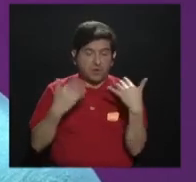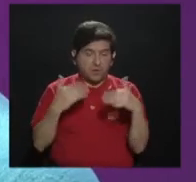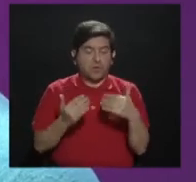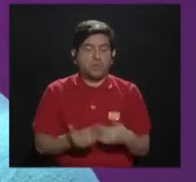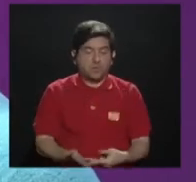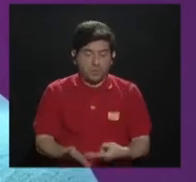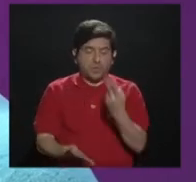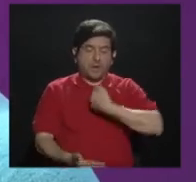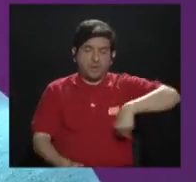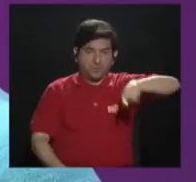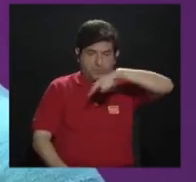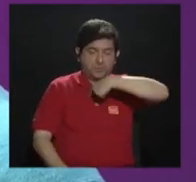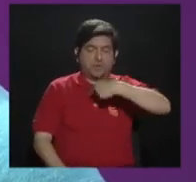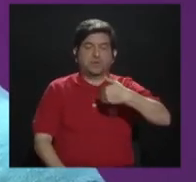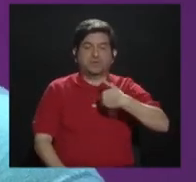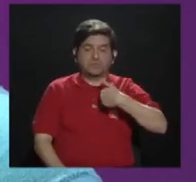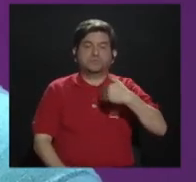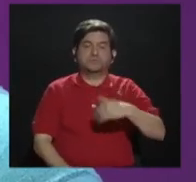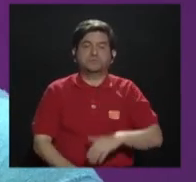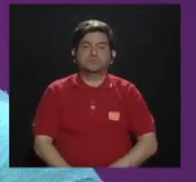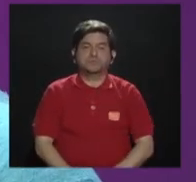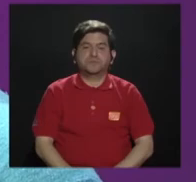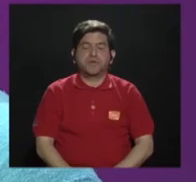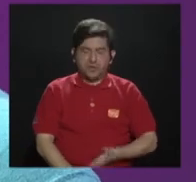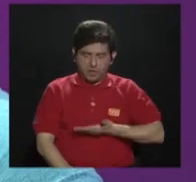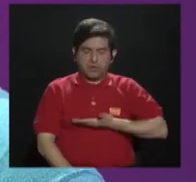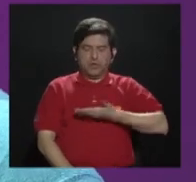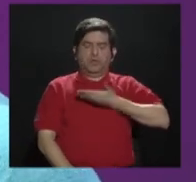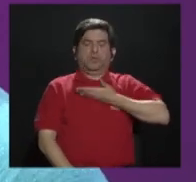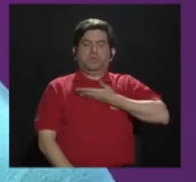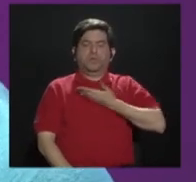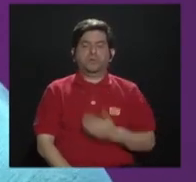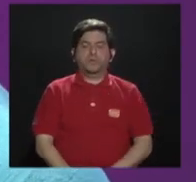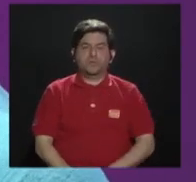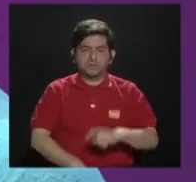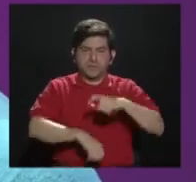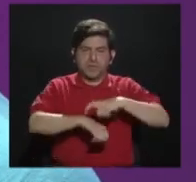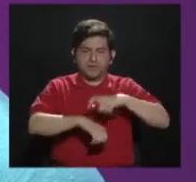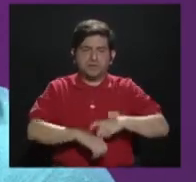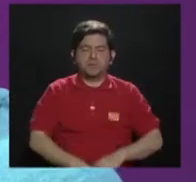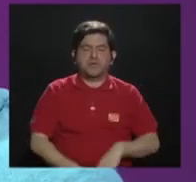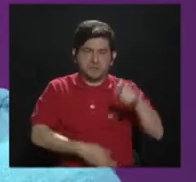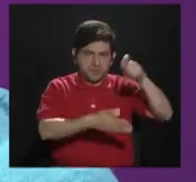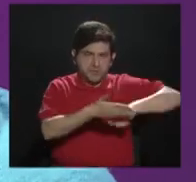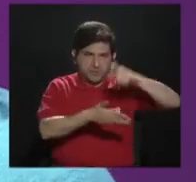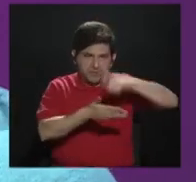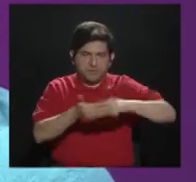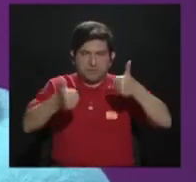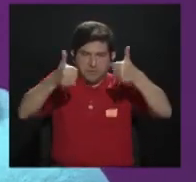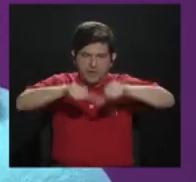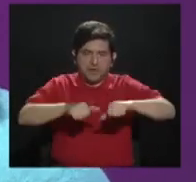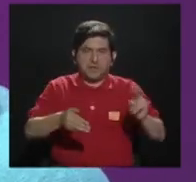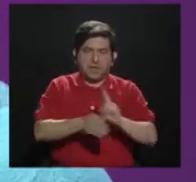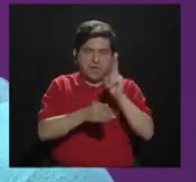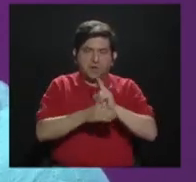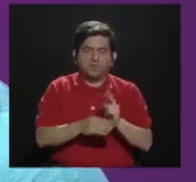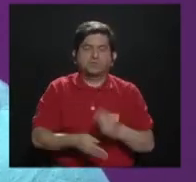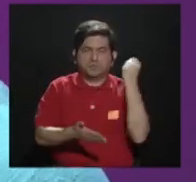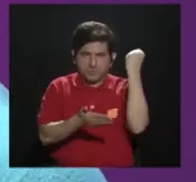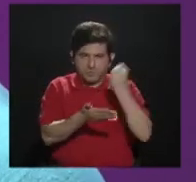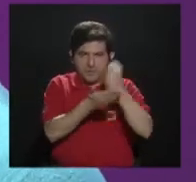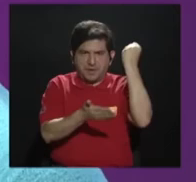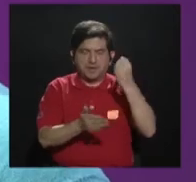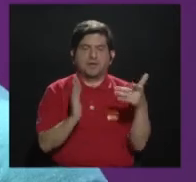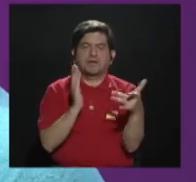todas nosotras tener, y orgullosa de cuando se firmaron los convenios en usar la marca y